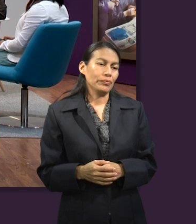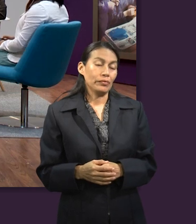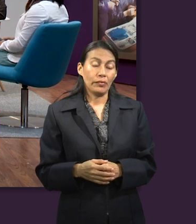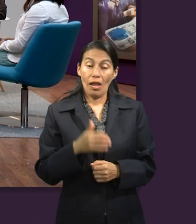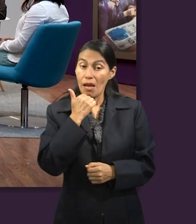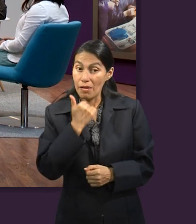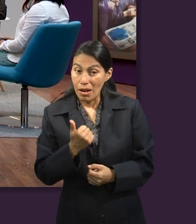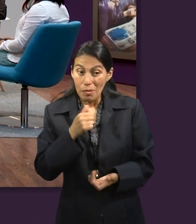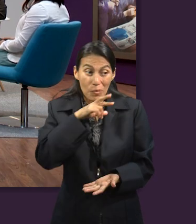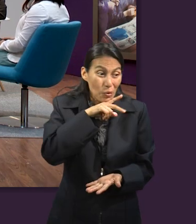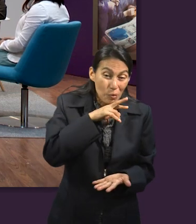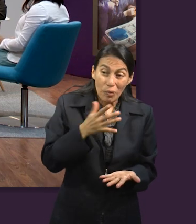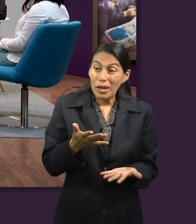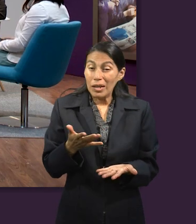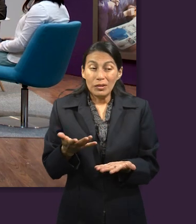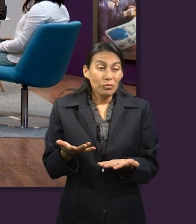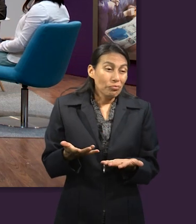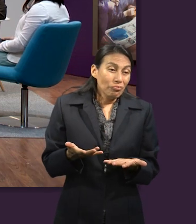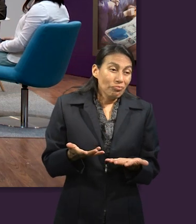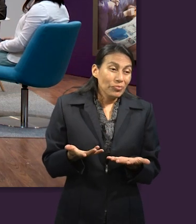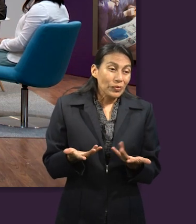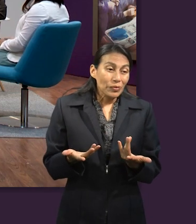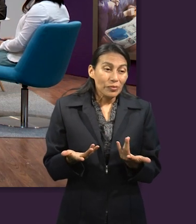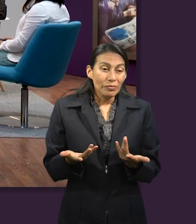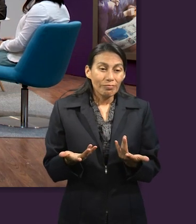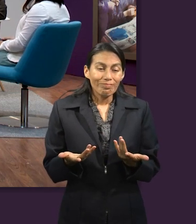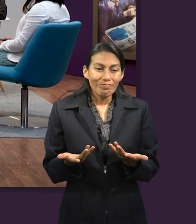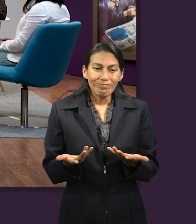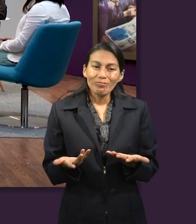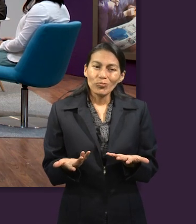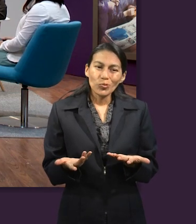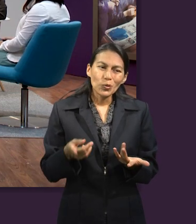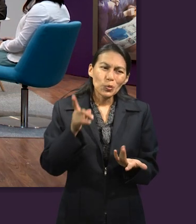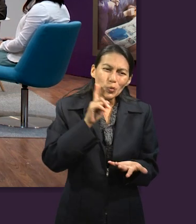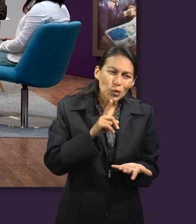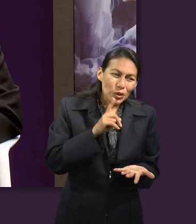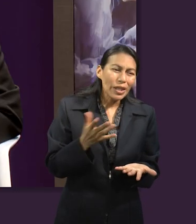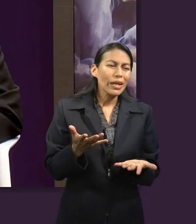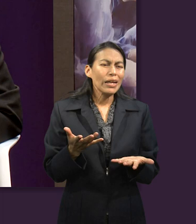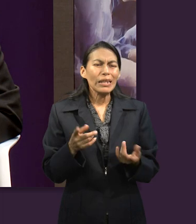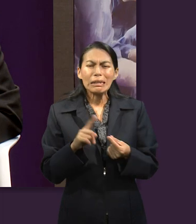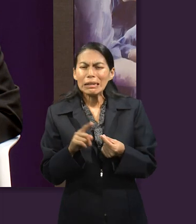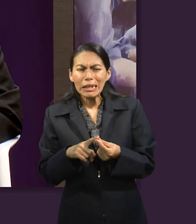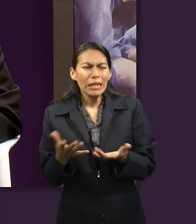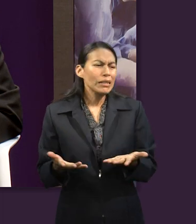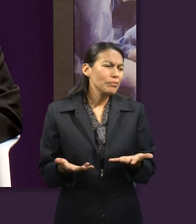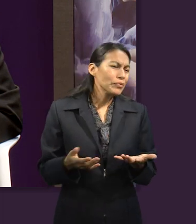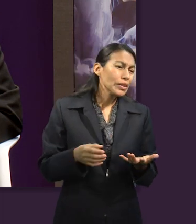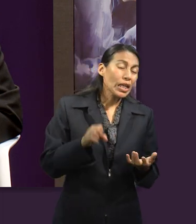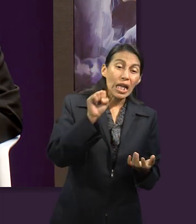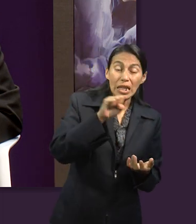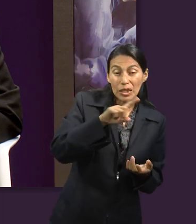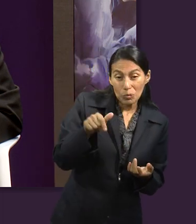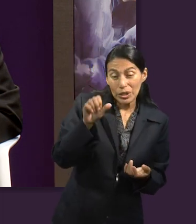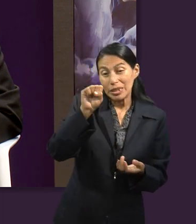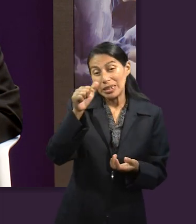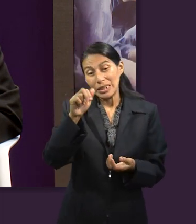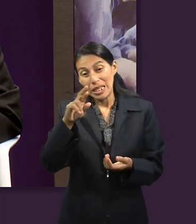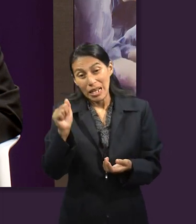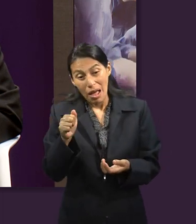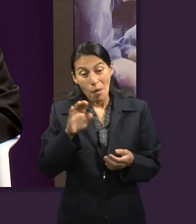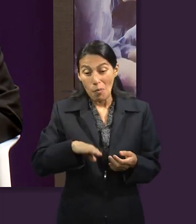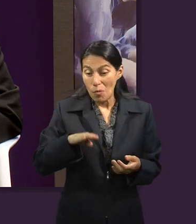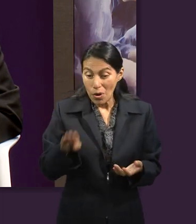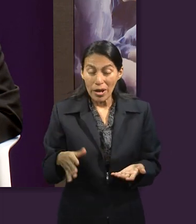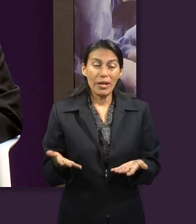esa hora me estaba preocupado tanto con la en el caso de sara al